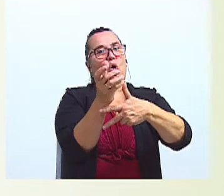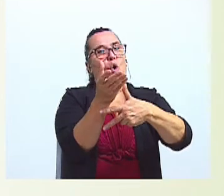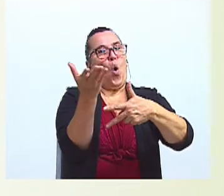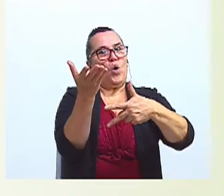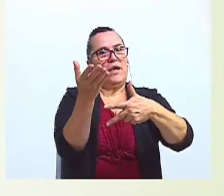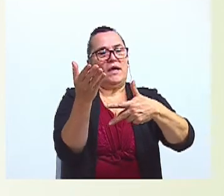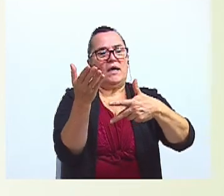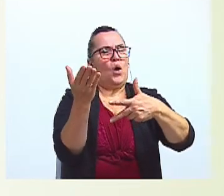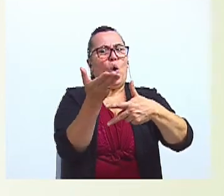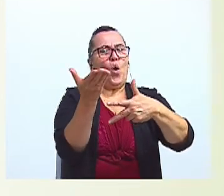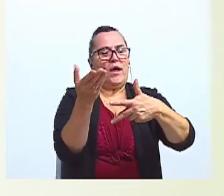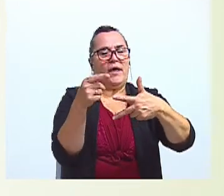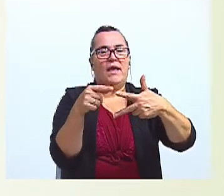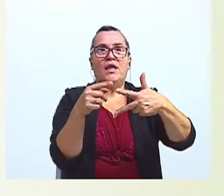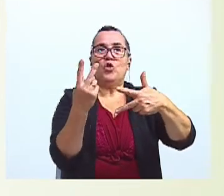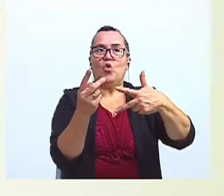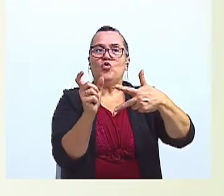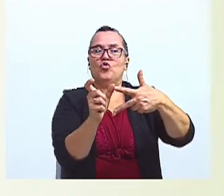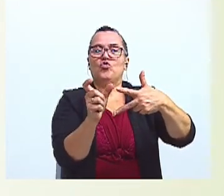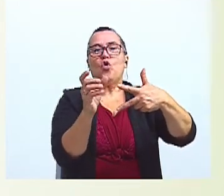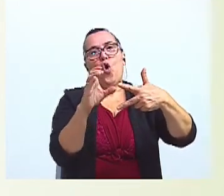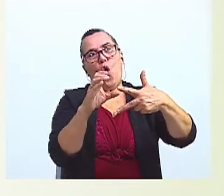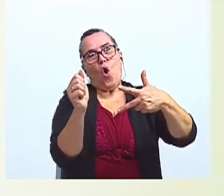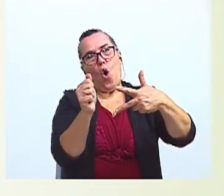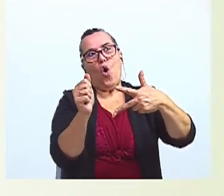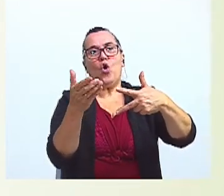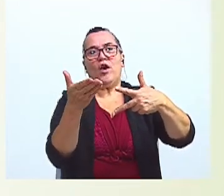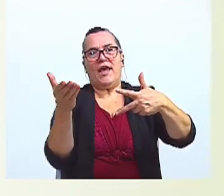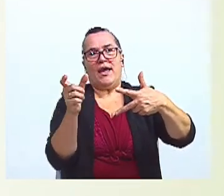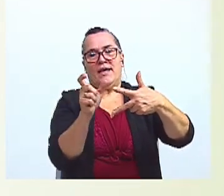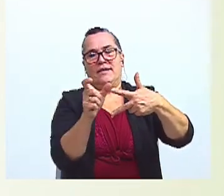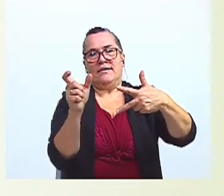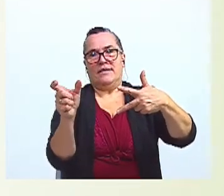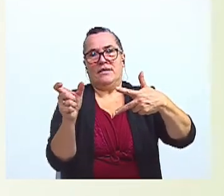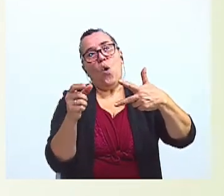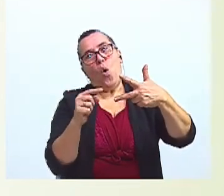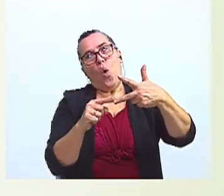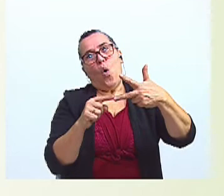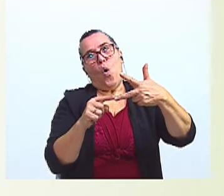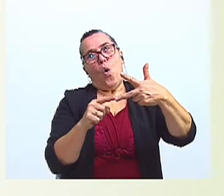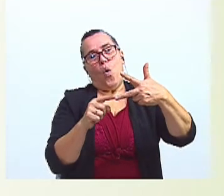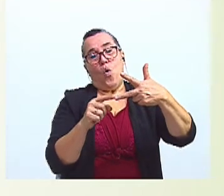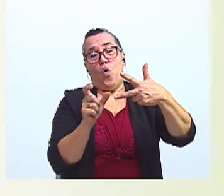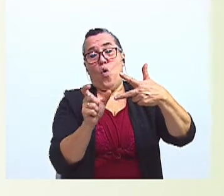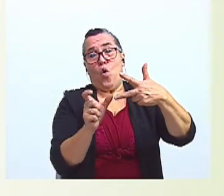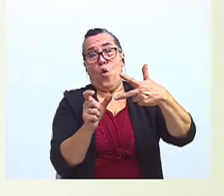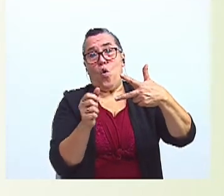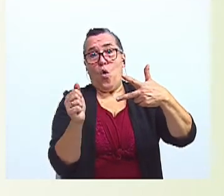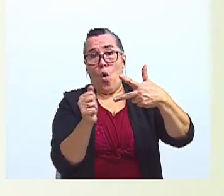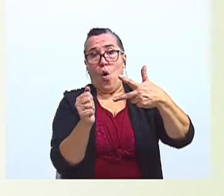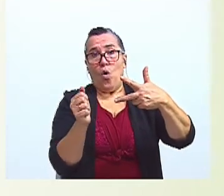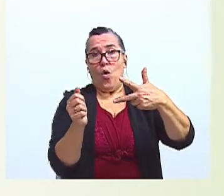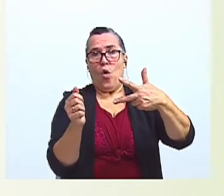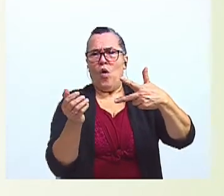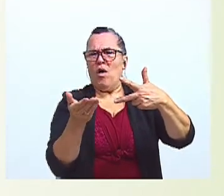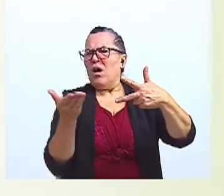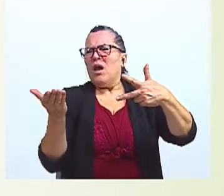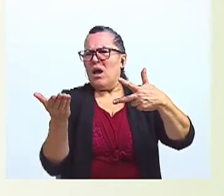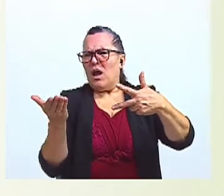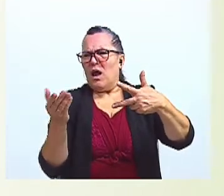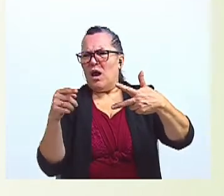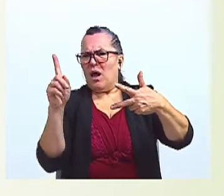2 palabras, con que, o como 2 palabras y un acento enérgico, con